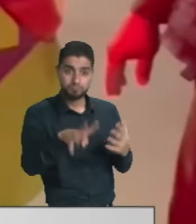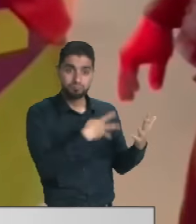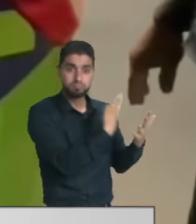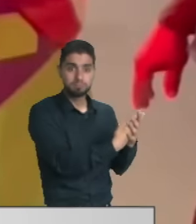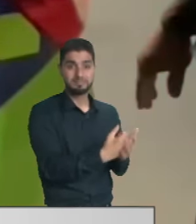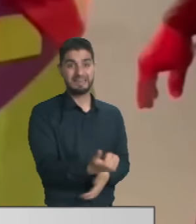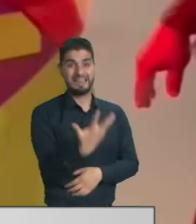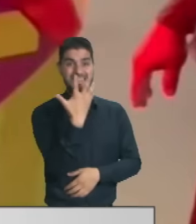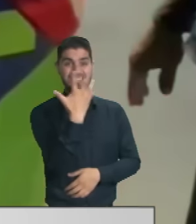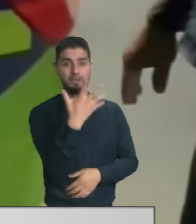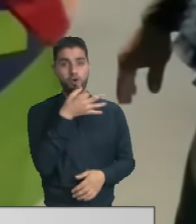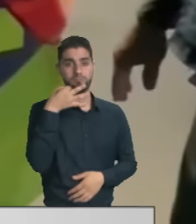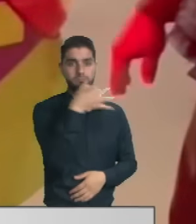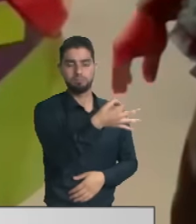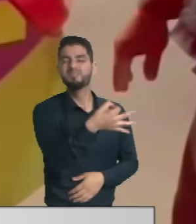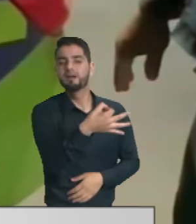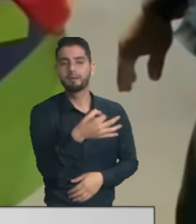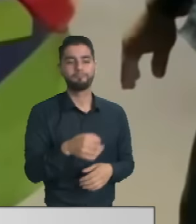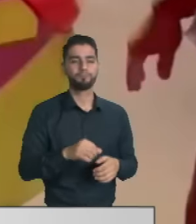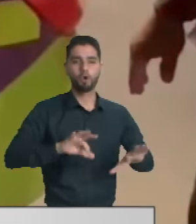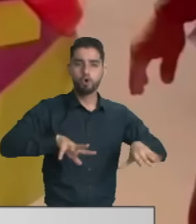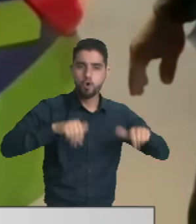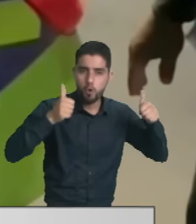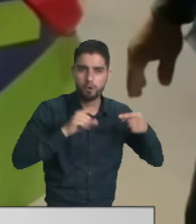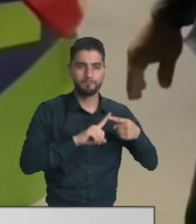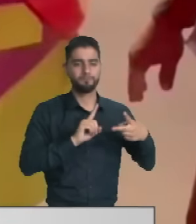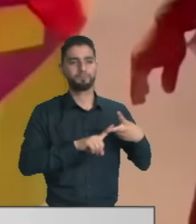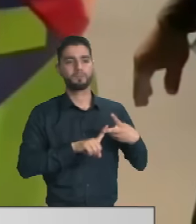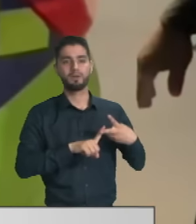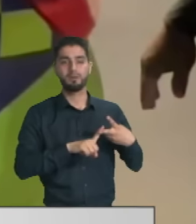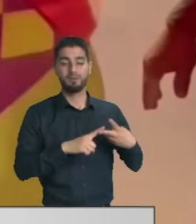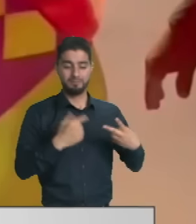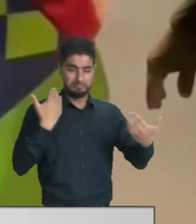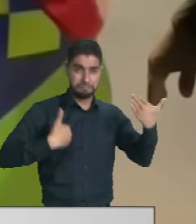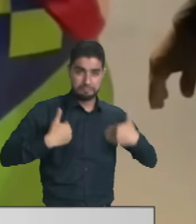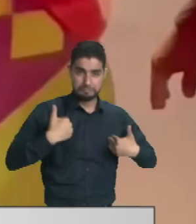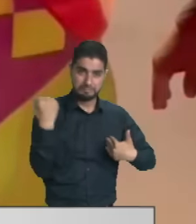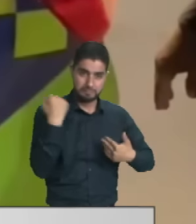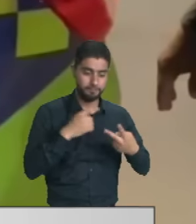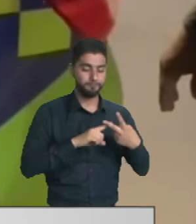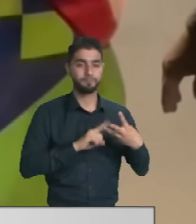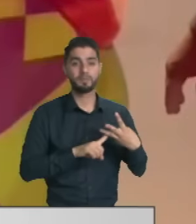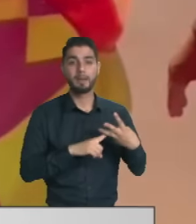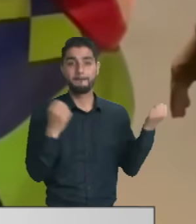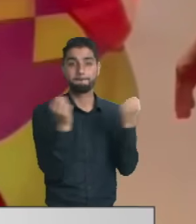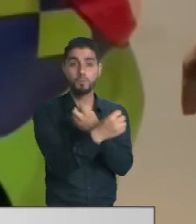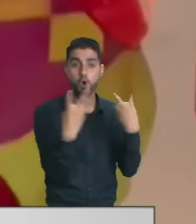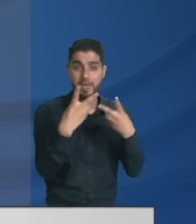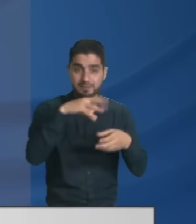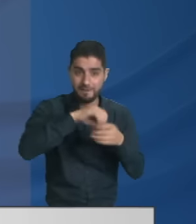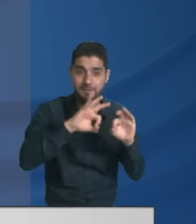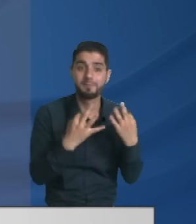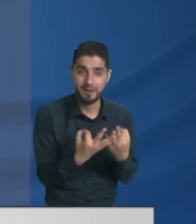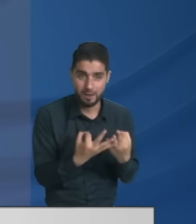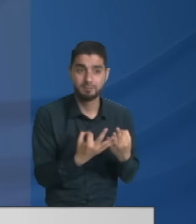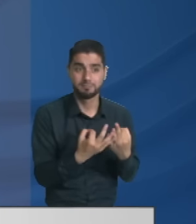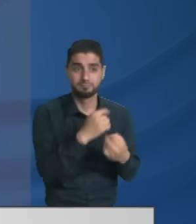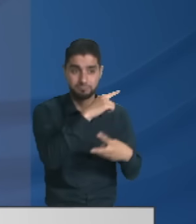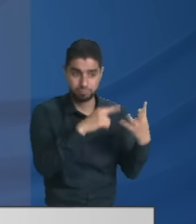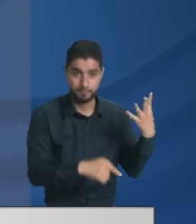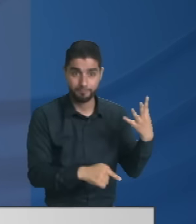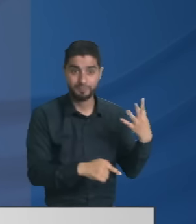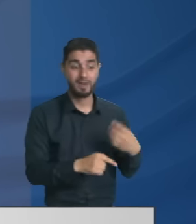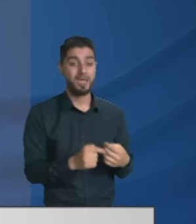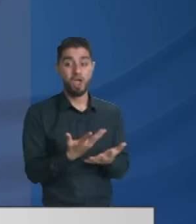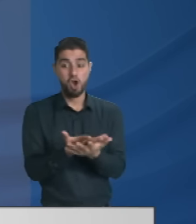como indiciados por los delitos de hurto calificado, lesiones culposas y violencia intrafamiliar. Los elementos incautados y